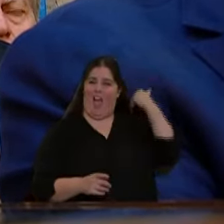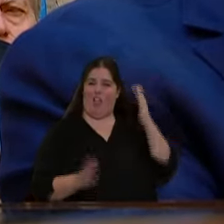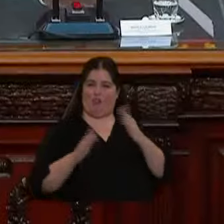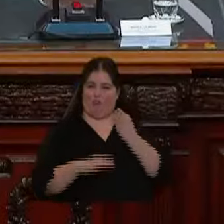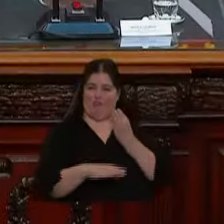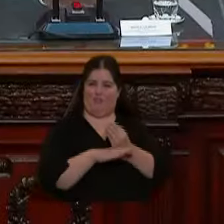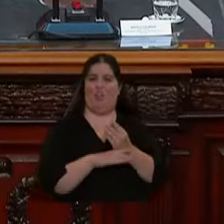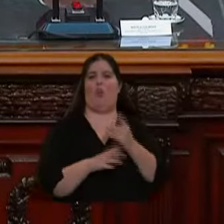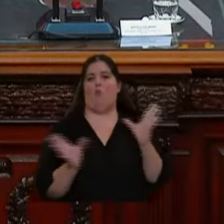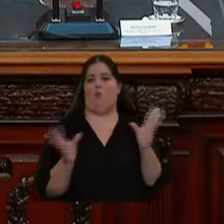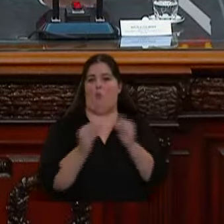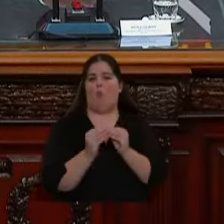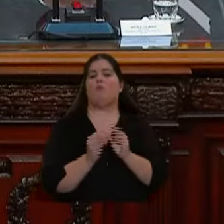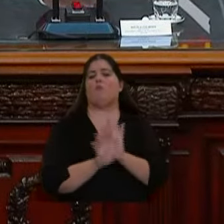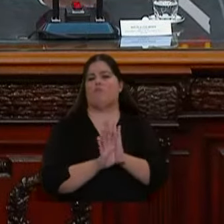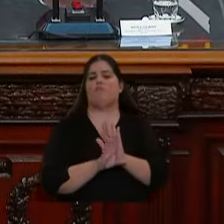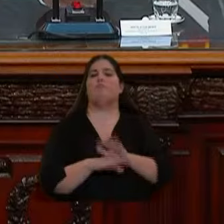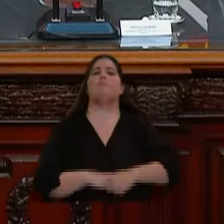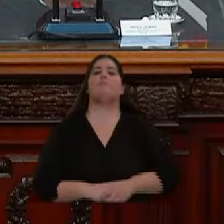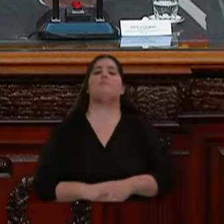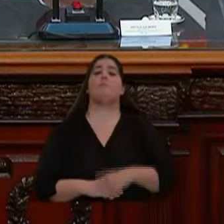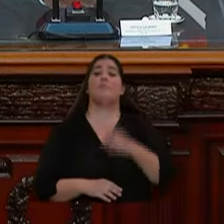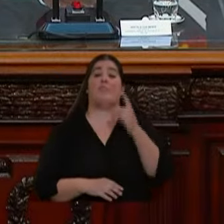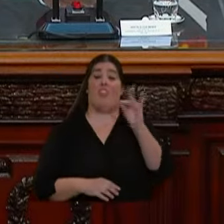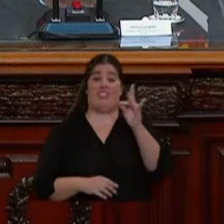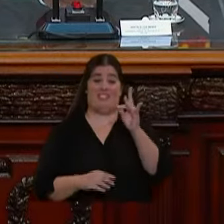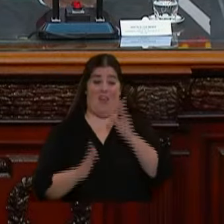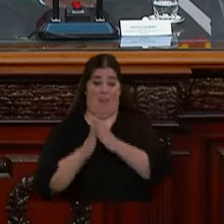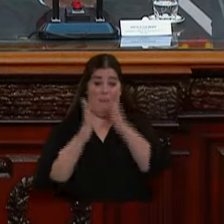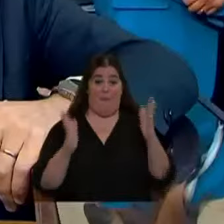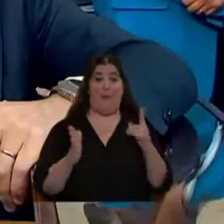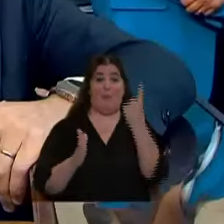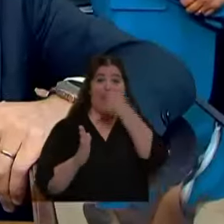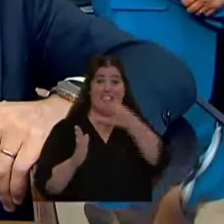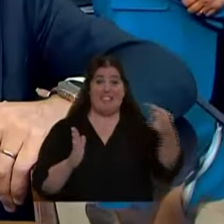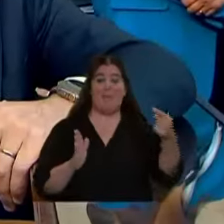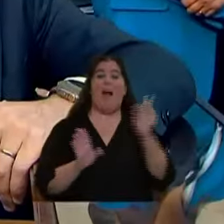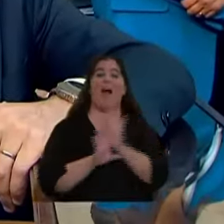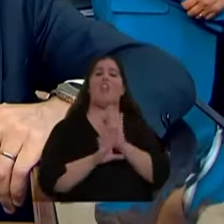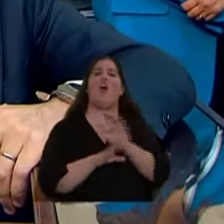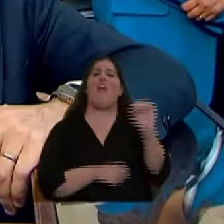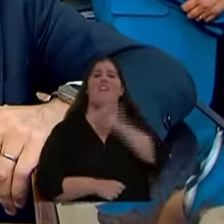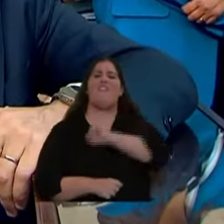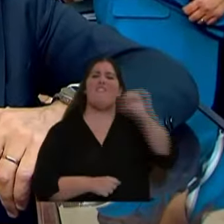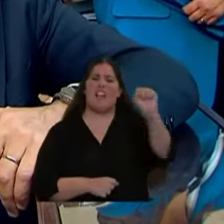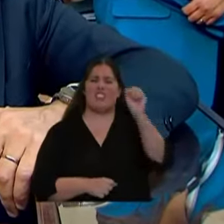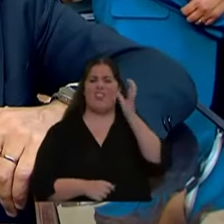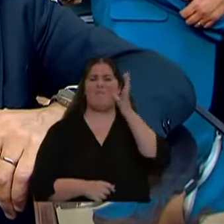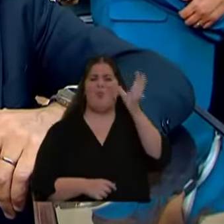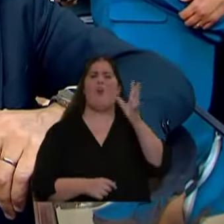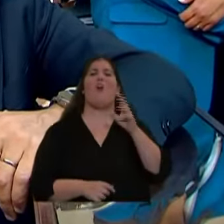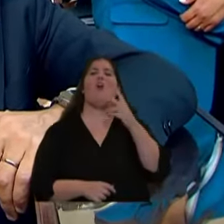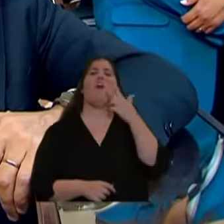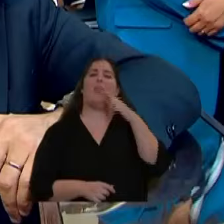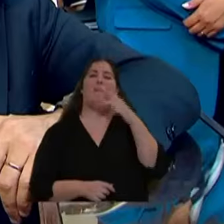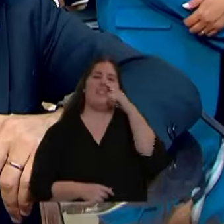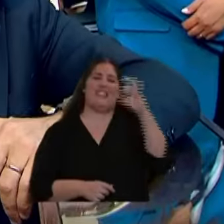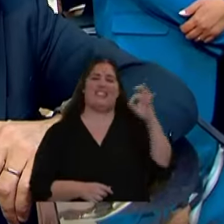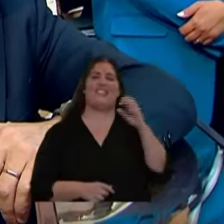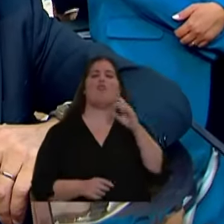A su vez, durante la primera semana de diciembre, la inflación minorista corría a un ritmo del 3.700%